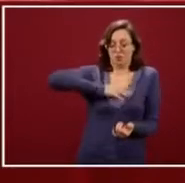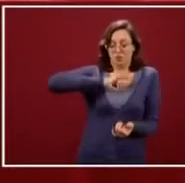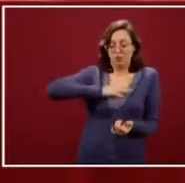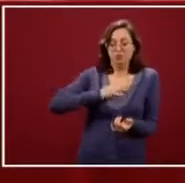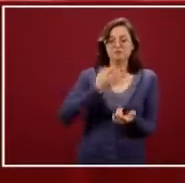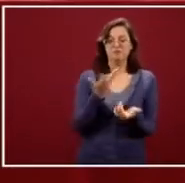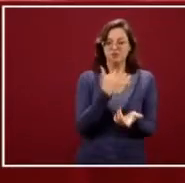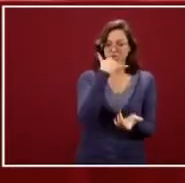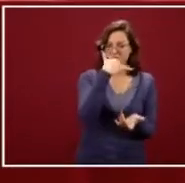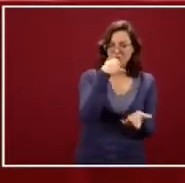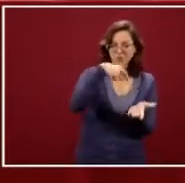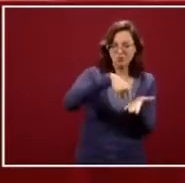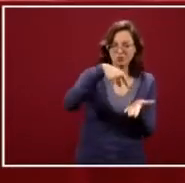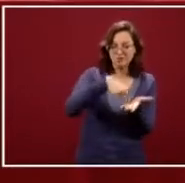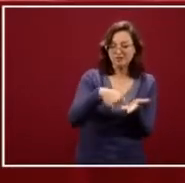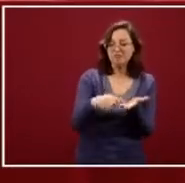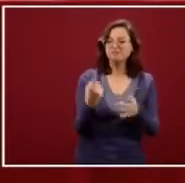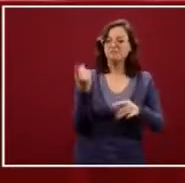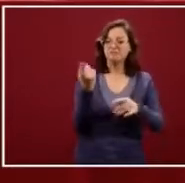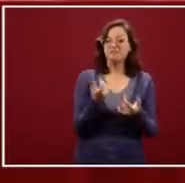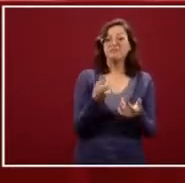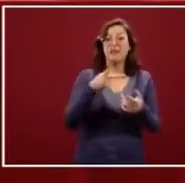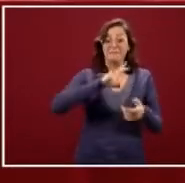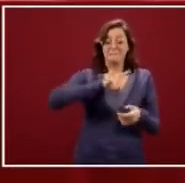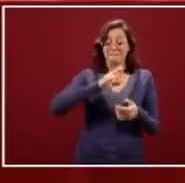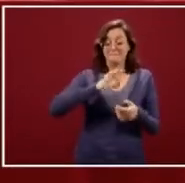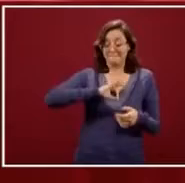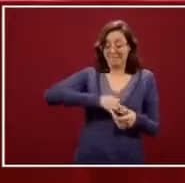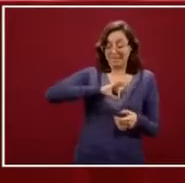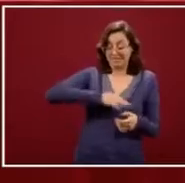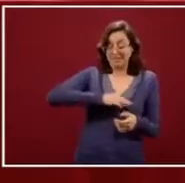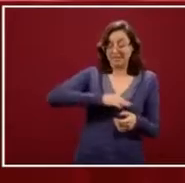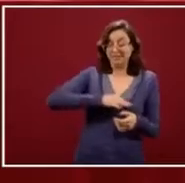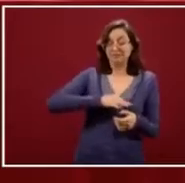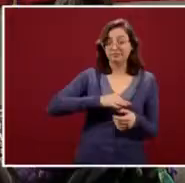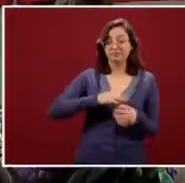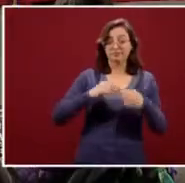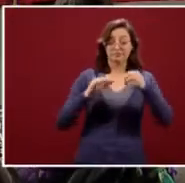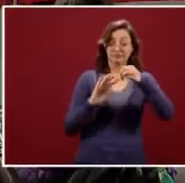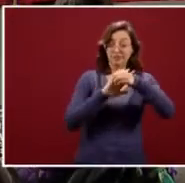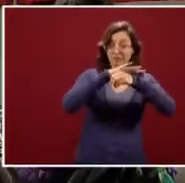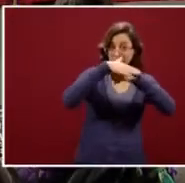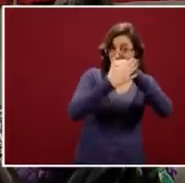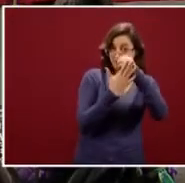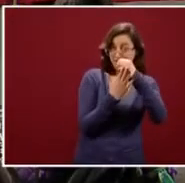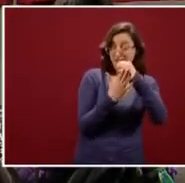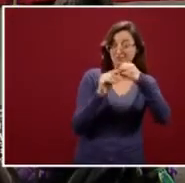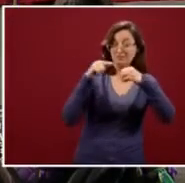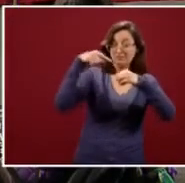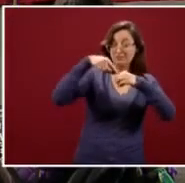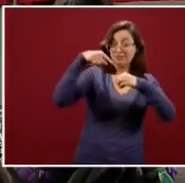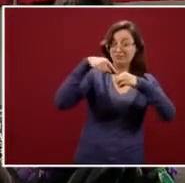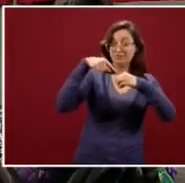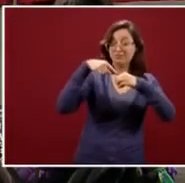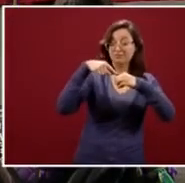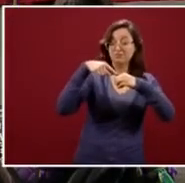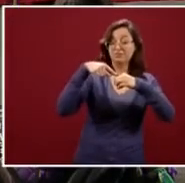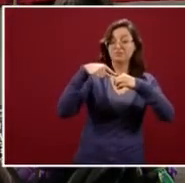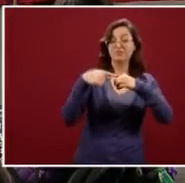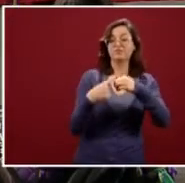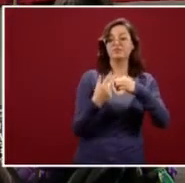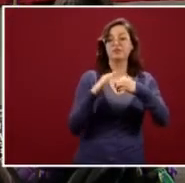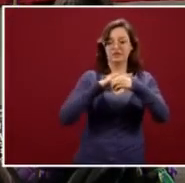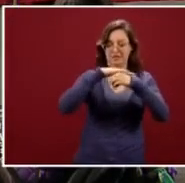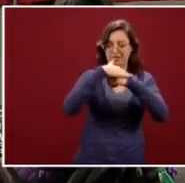las manos sucias, y la superficie del propio virus, obviamente esto es a nivel microscópico, la superficie del virus